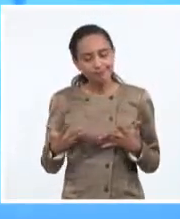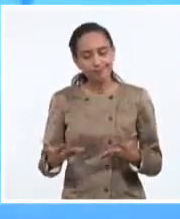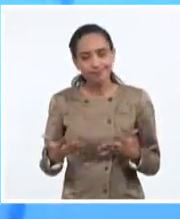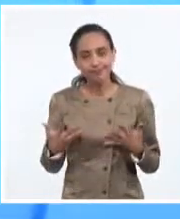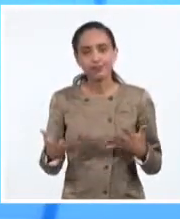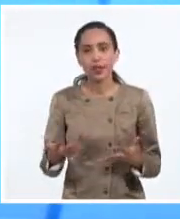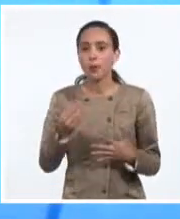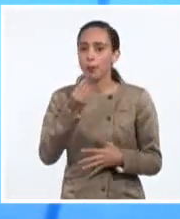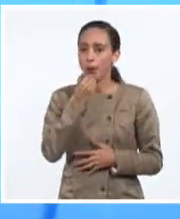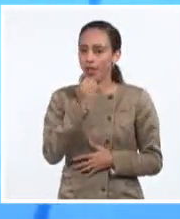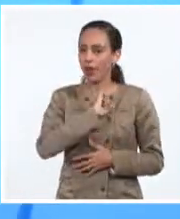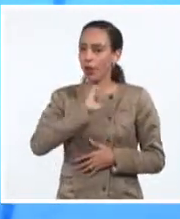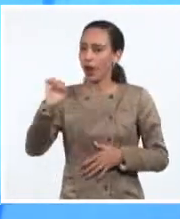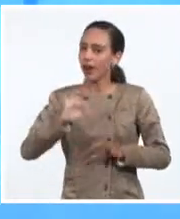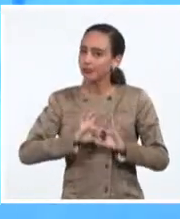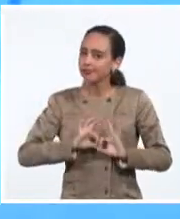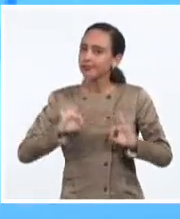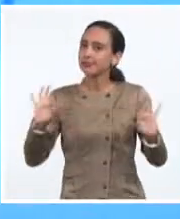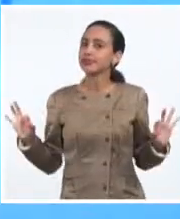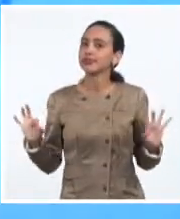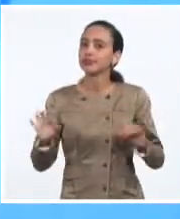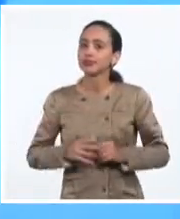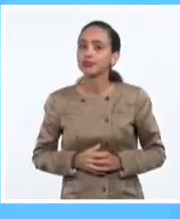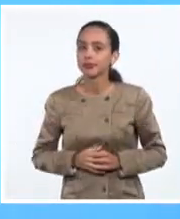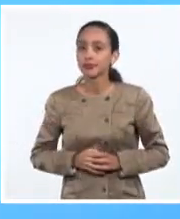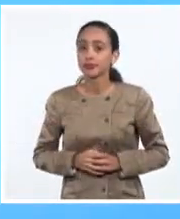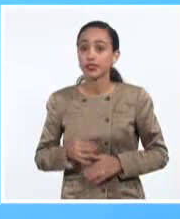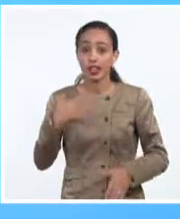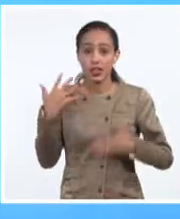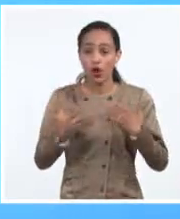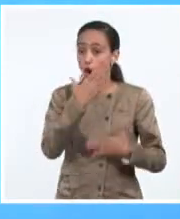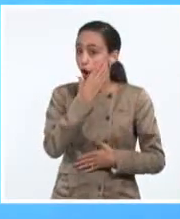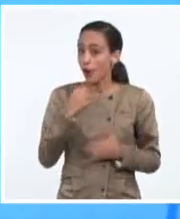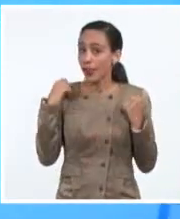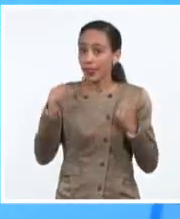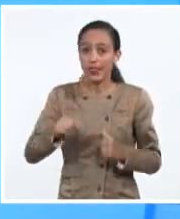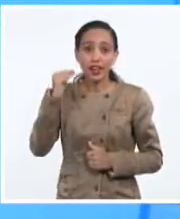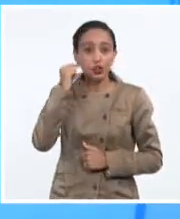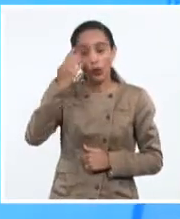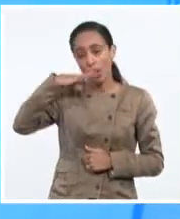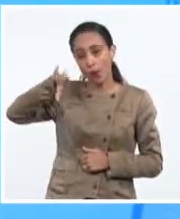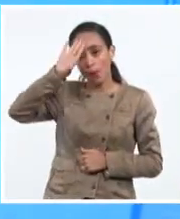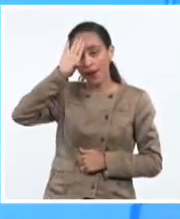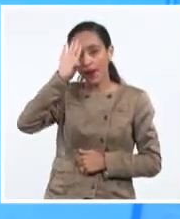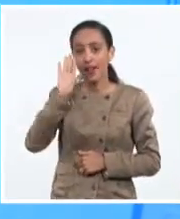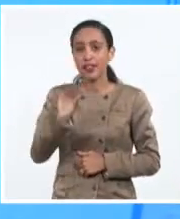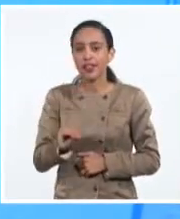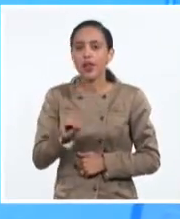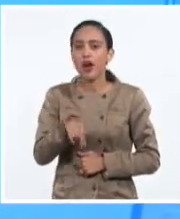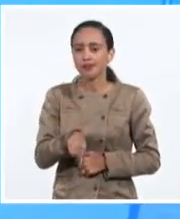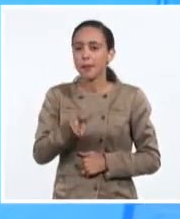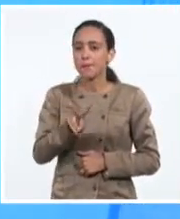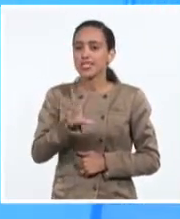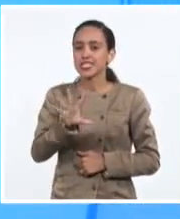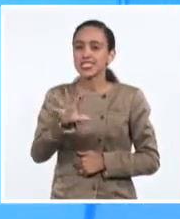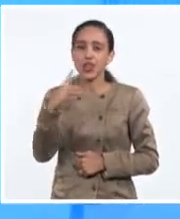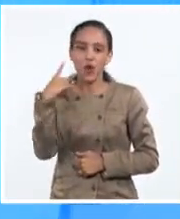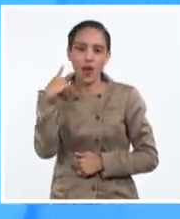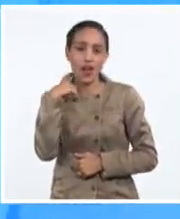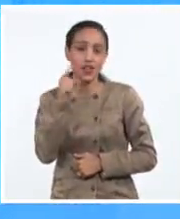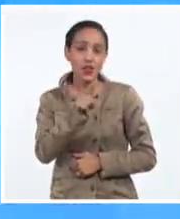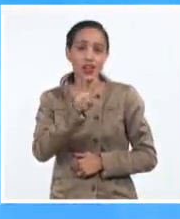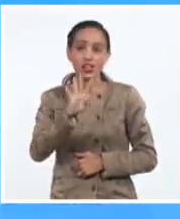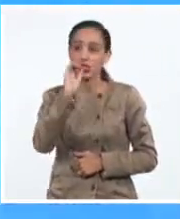para lograr la excelencia. Sobre la actuación de la joven directora cubana, Cabrera recordó que hace 25 años, el